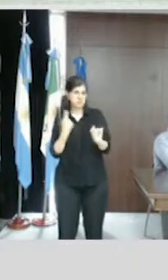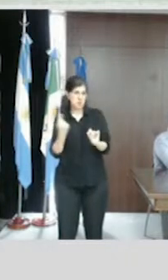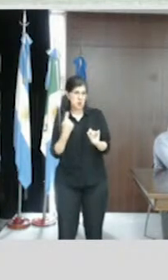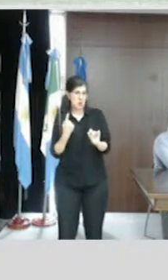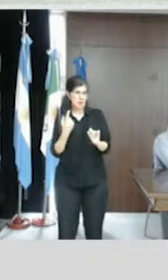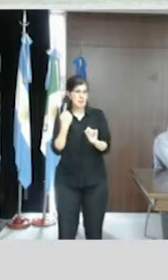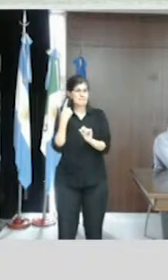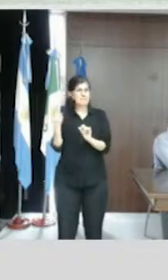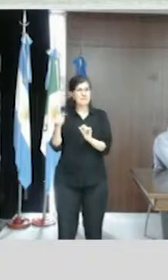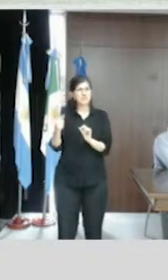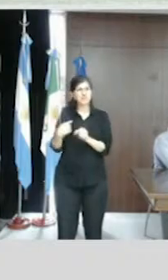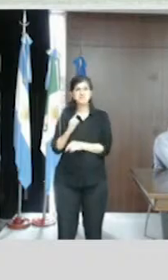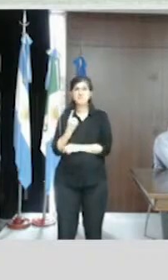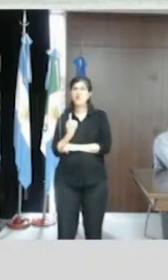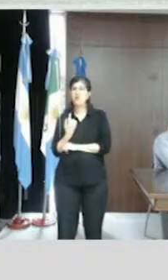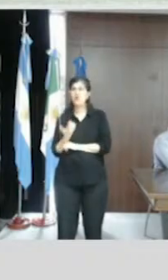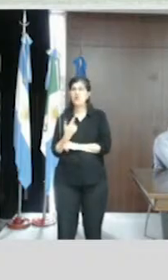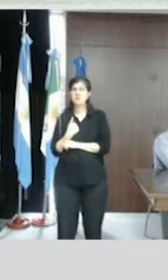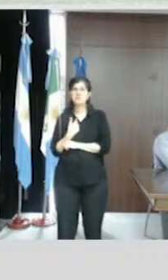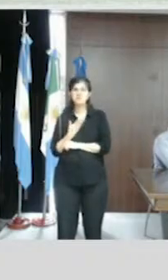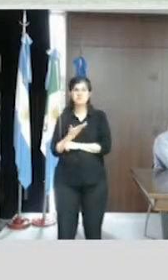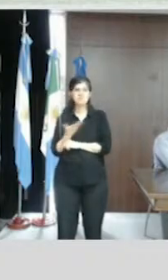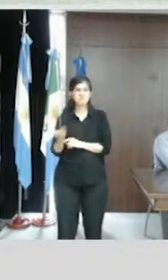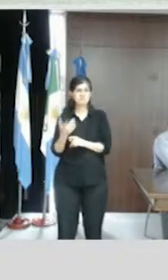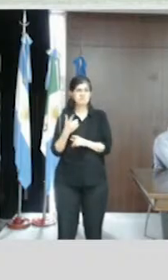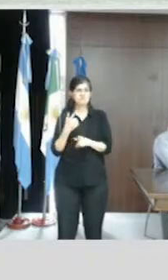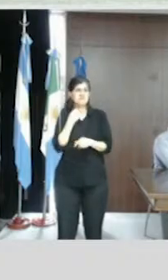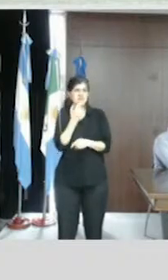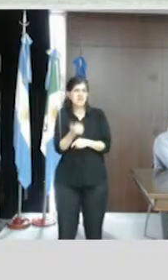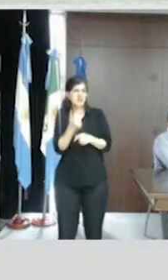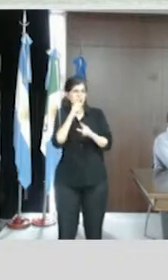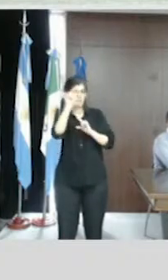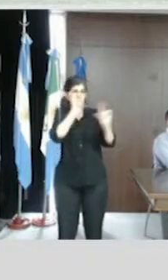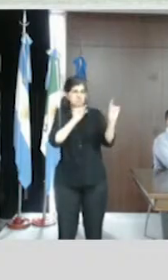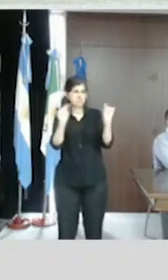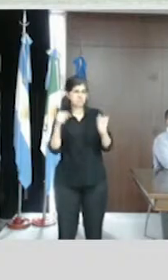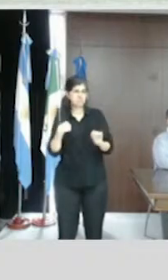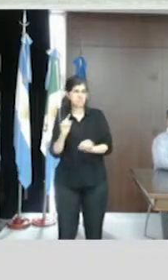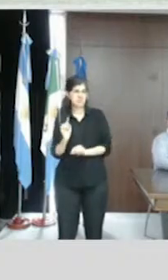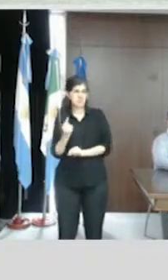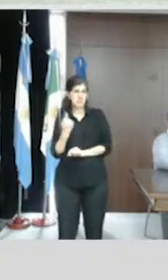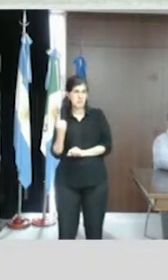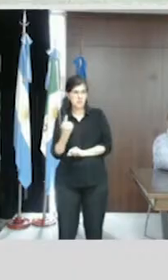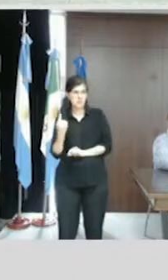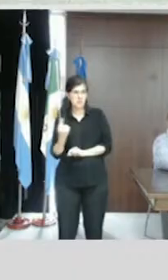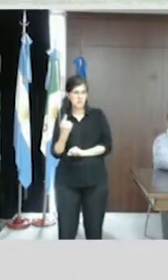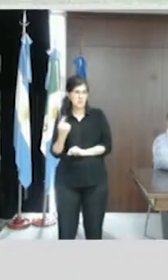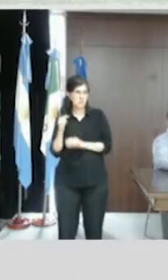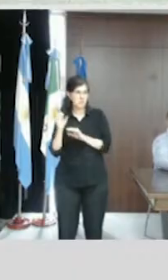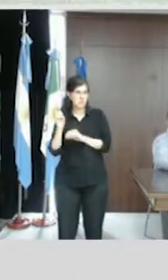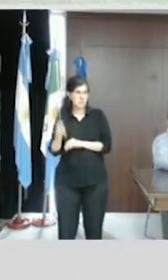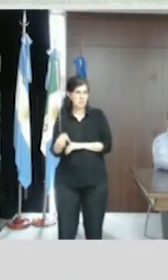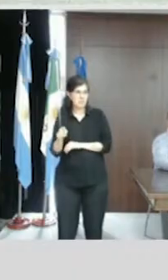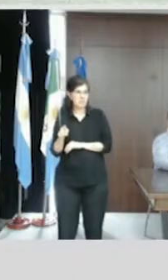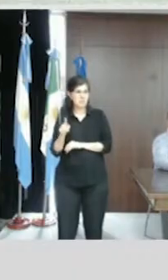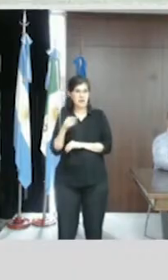han podado a mí si mis hijos se van. No, todo lo contrario. No voy a buscar